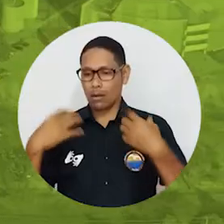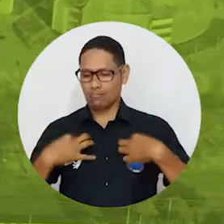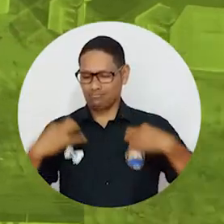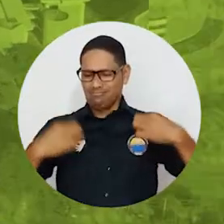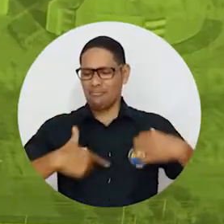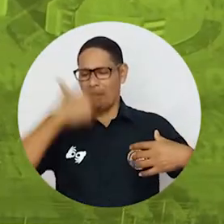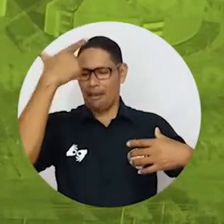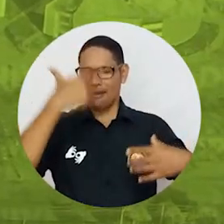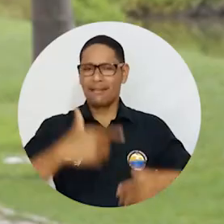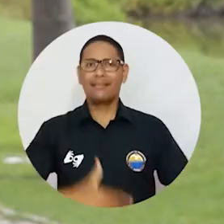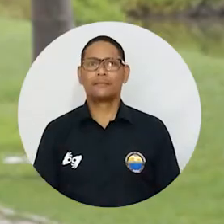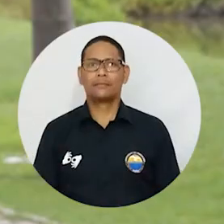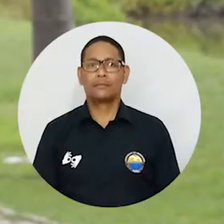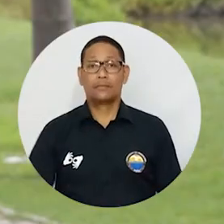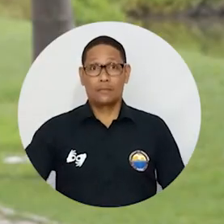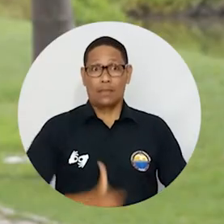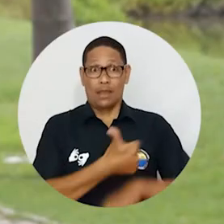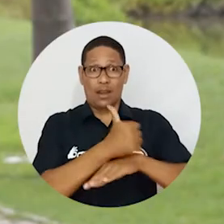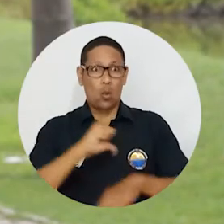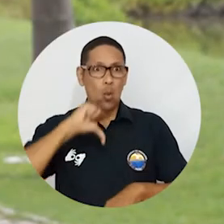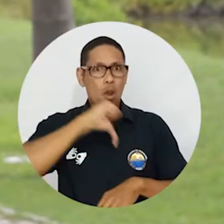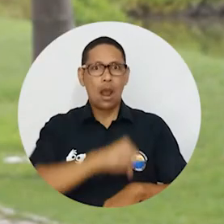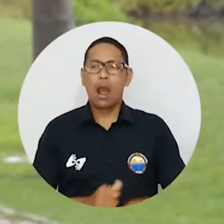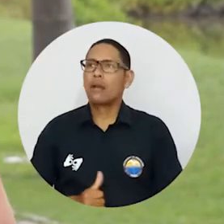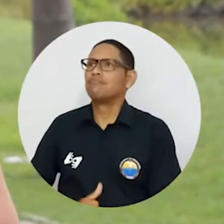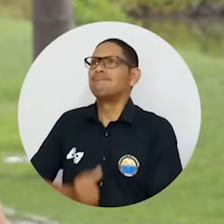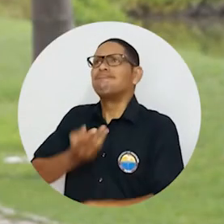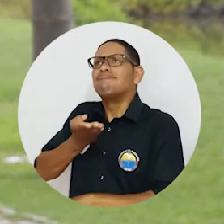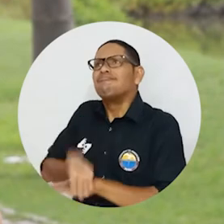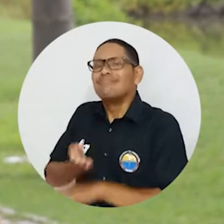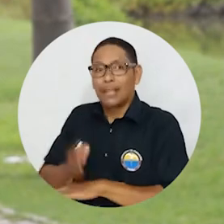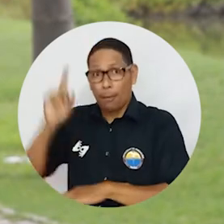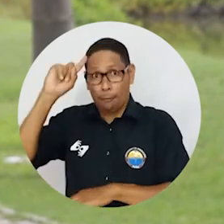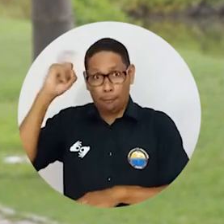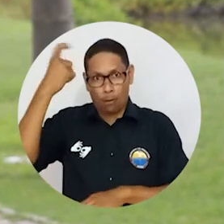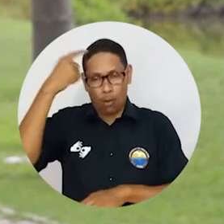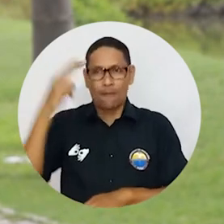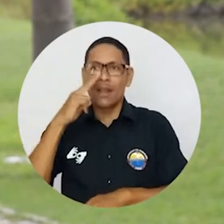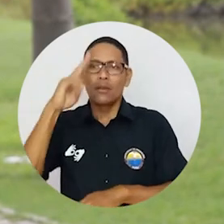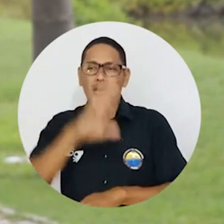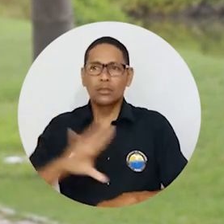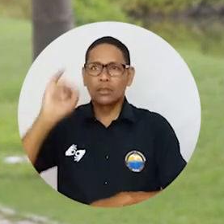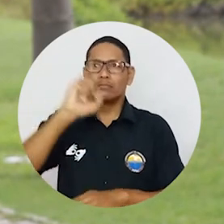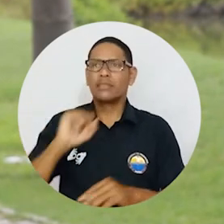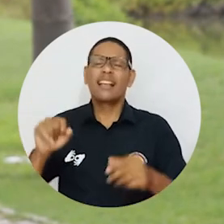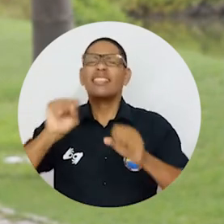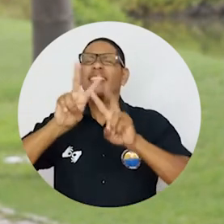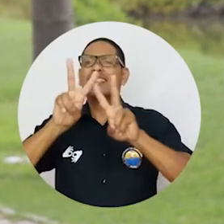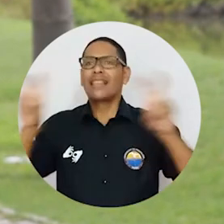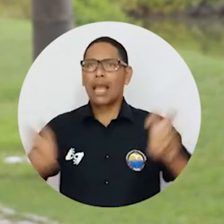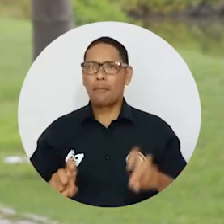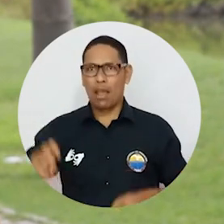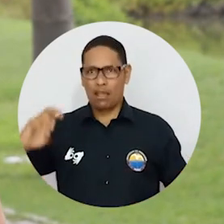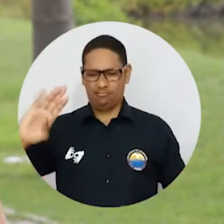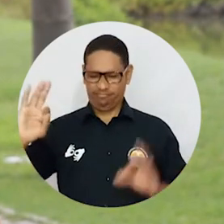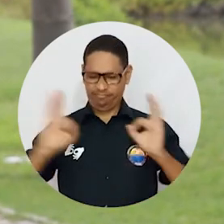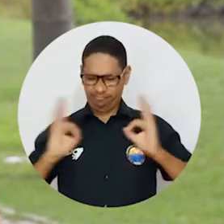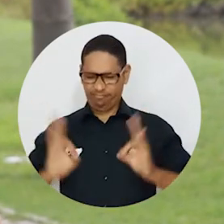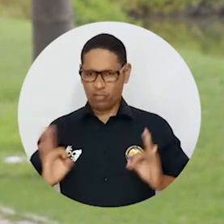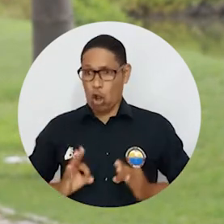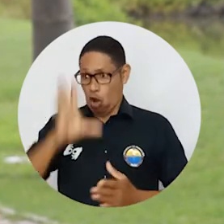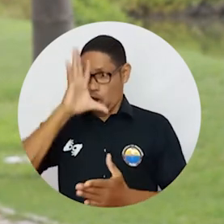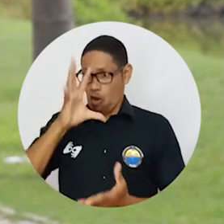bata. Rector de Unimagdalena propuso iniciativas al gobierno nacional relacionadas con el servicio militar